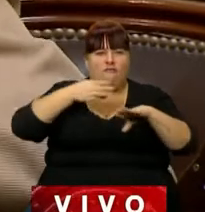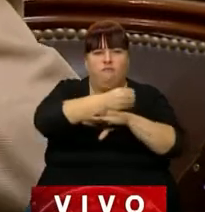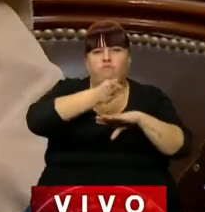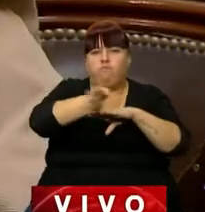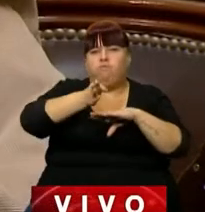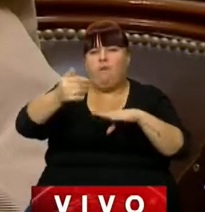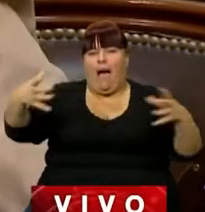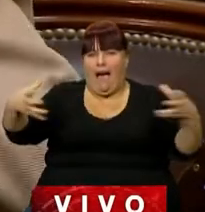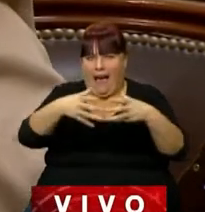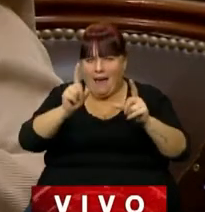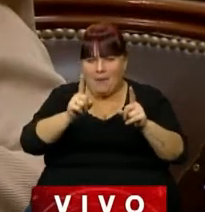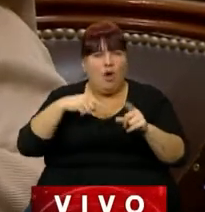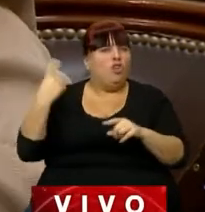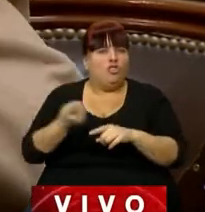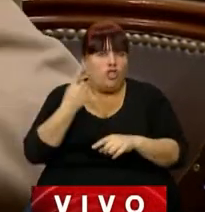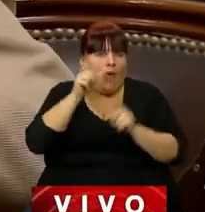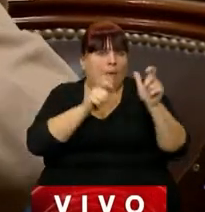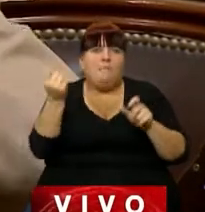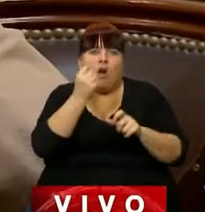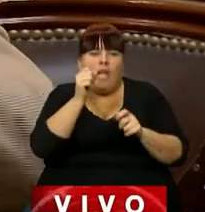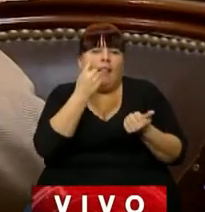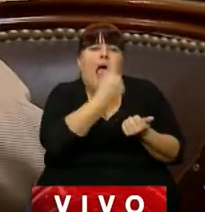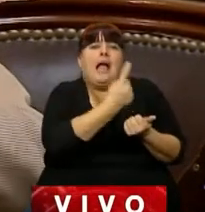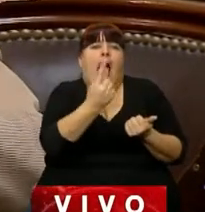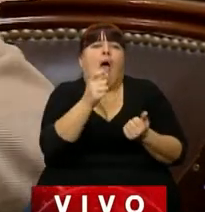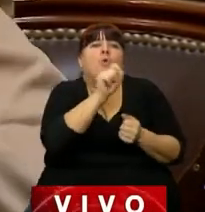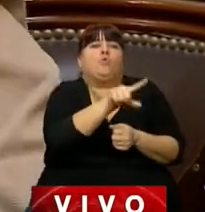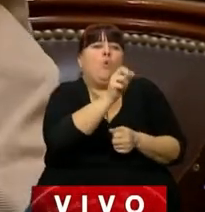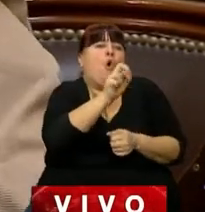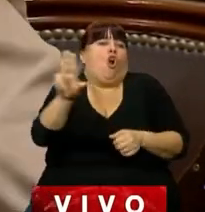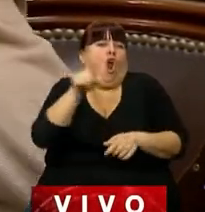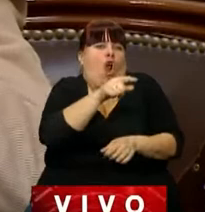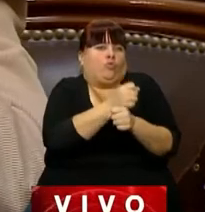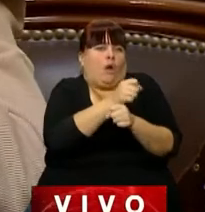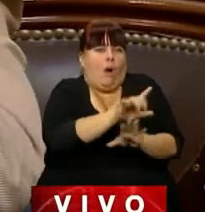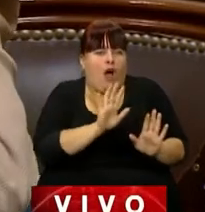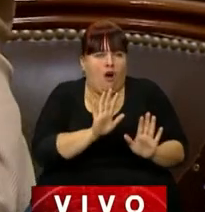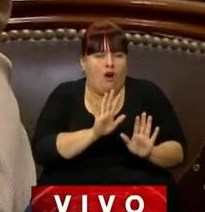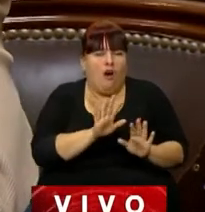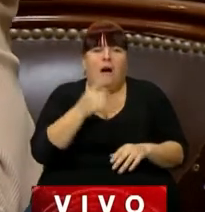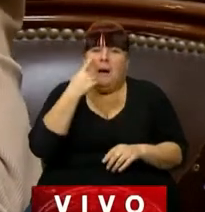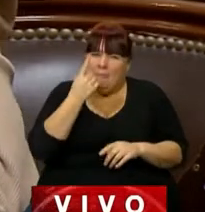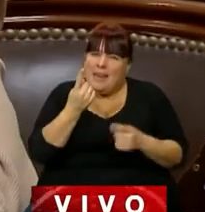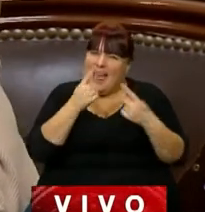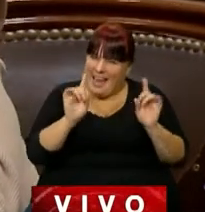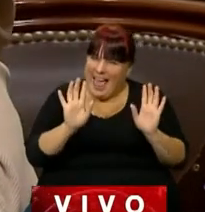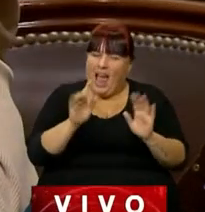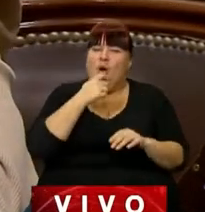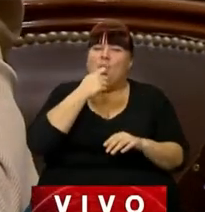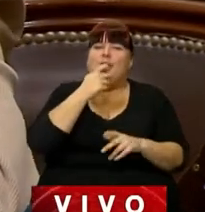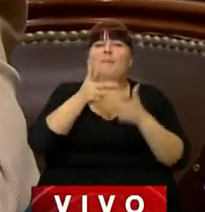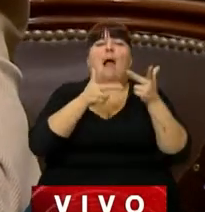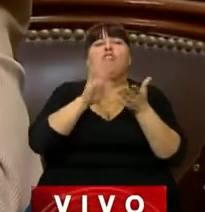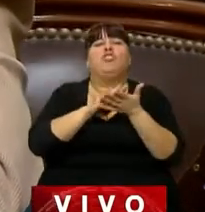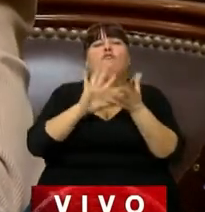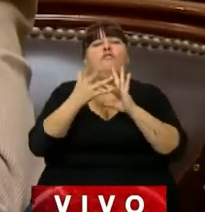de salud, donde todos somos importantes, cada uno en su función. Y fíjese qué cosa, ¿no? Cuando hablamos